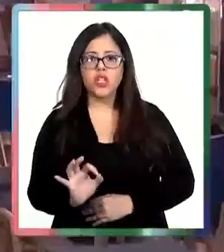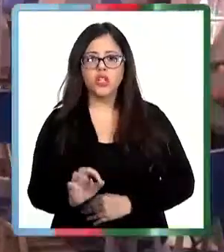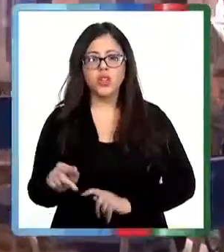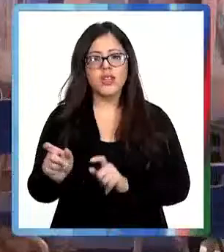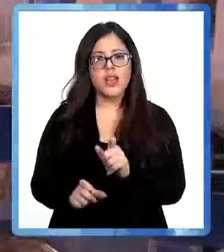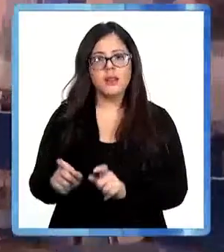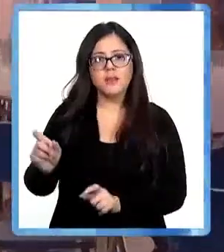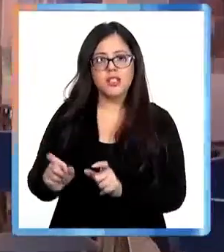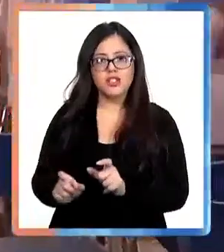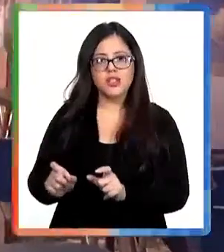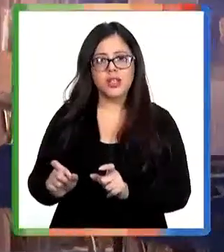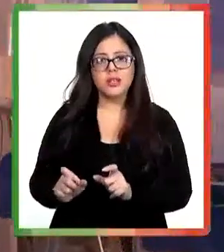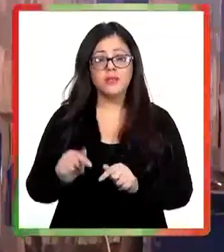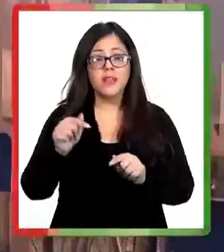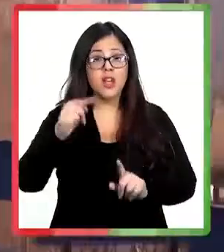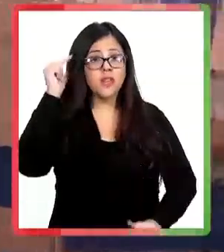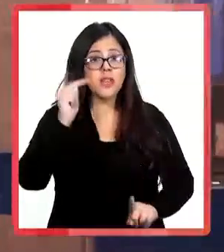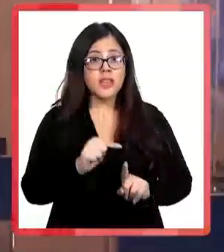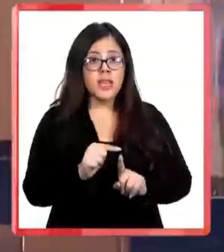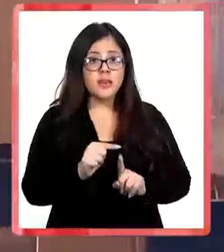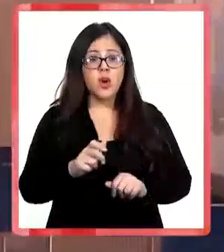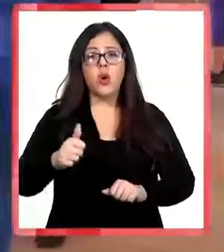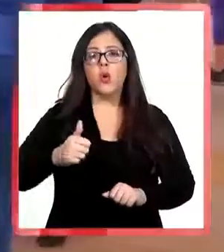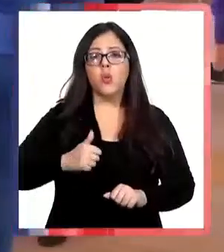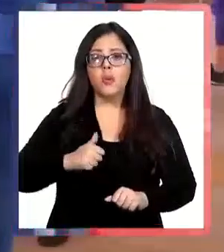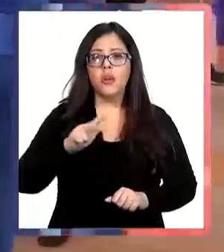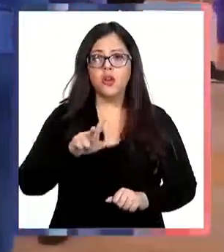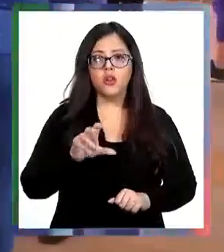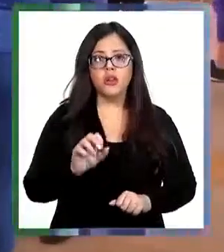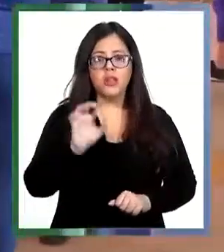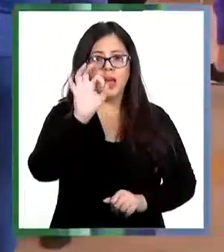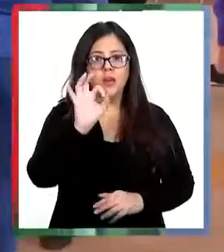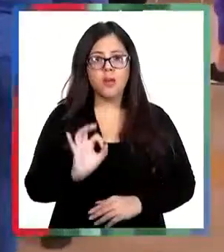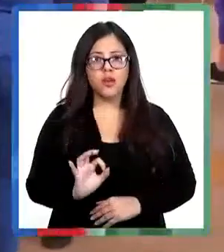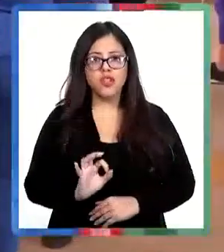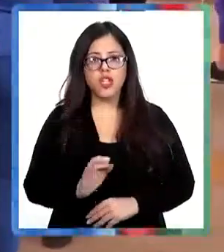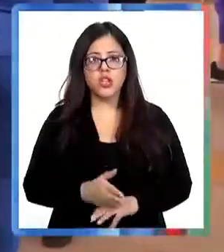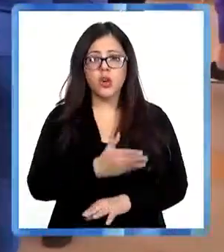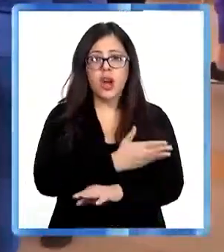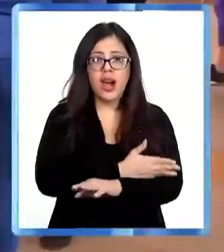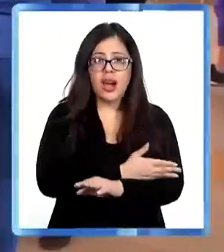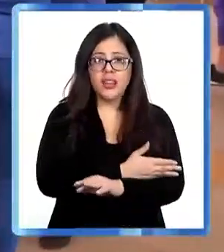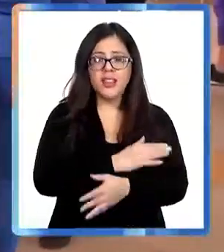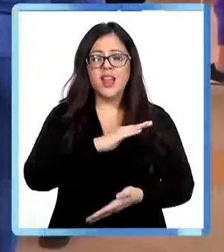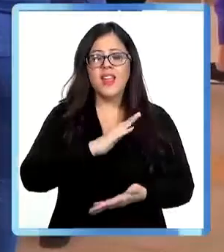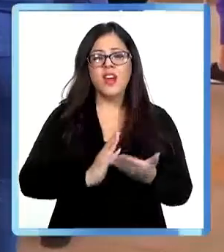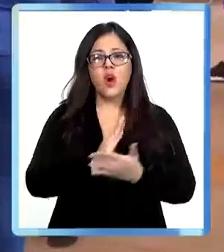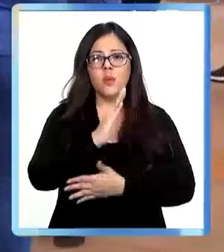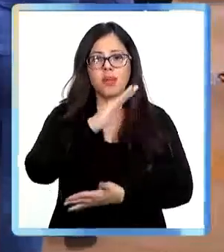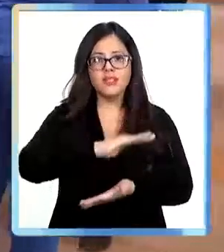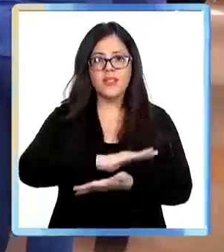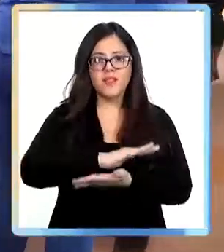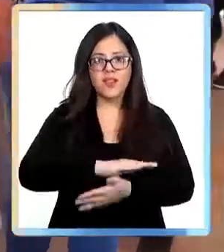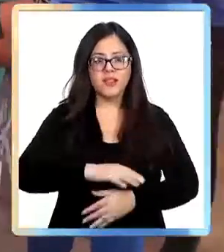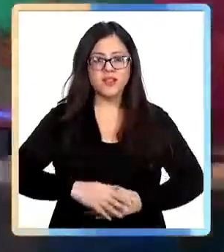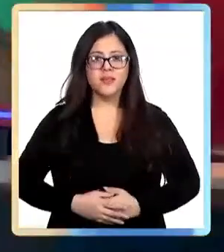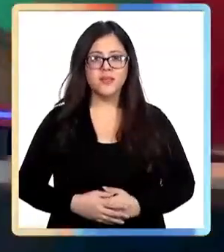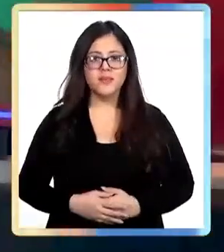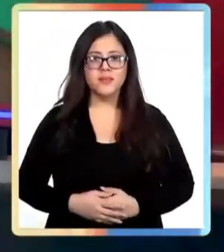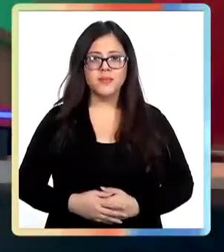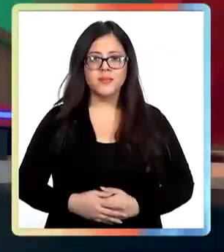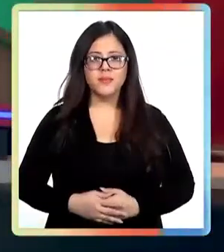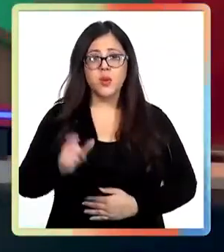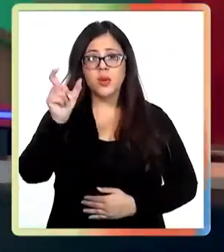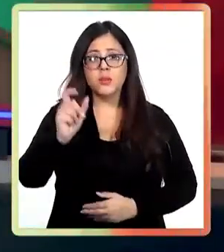73% de la población. La meta es llegar a un 80% antes de la fiesta.